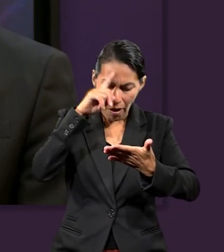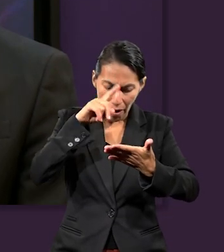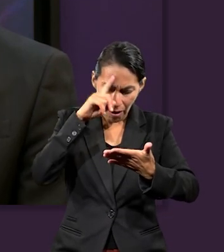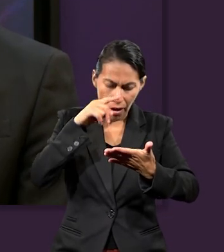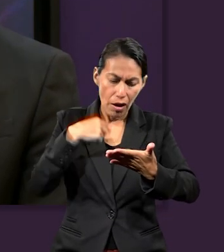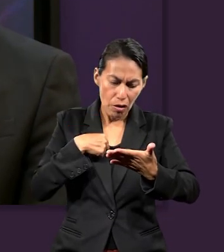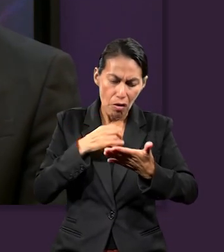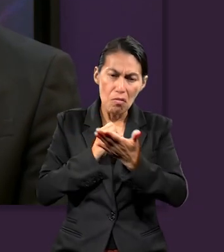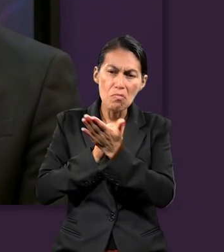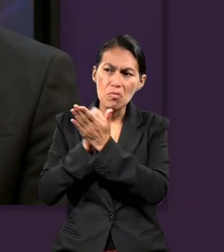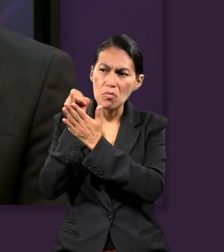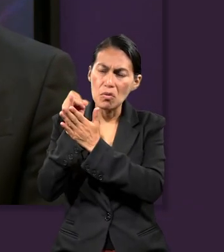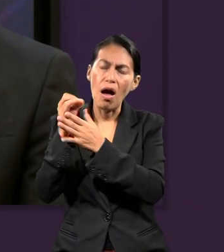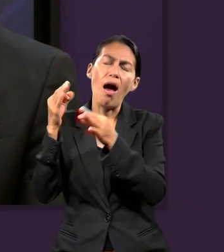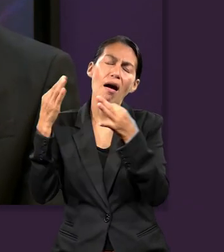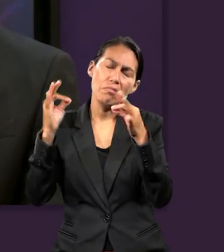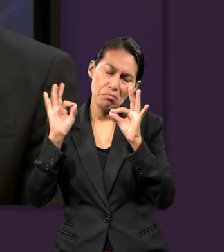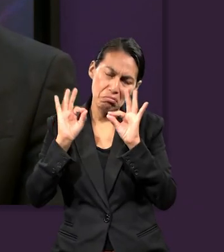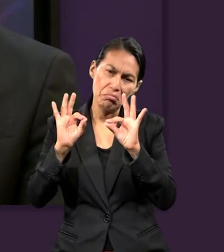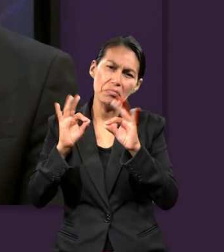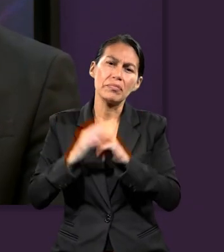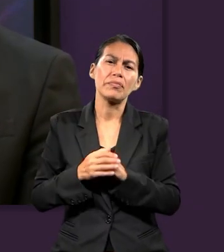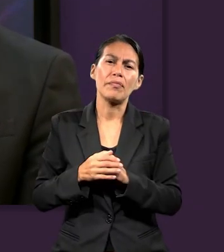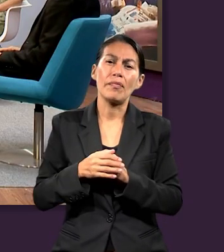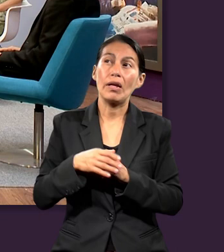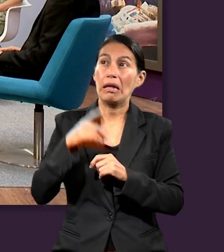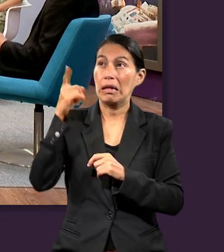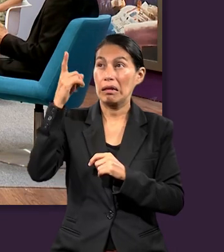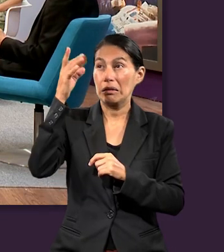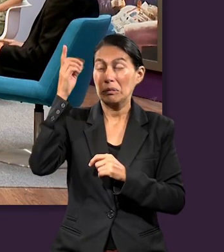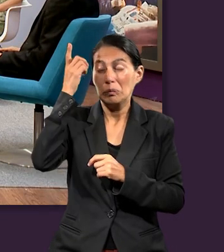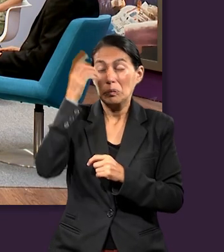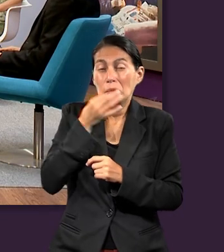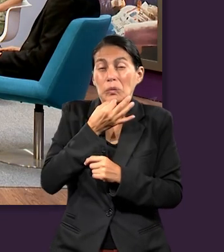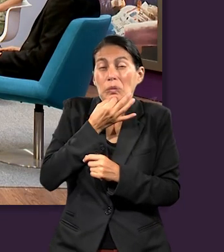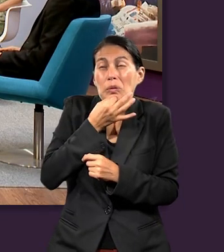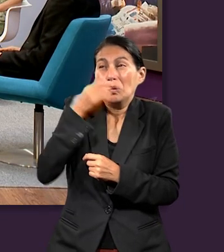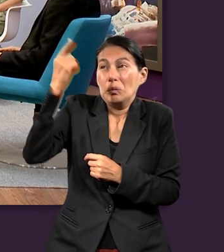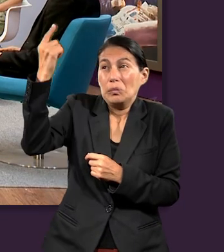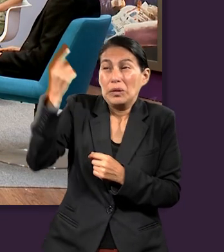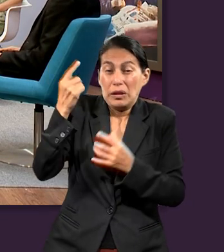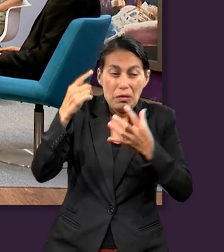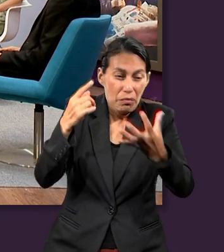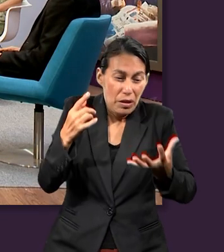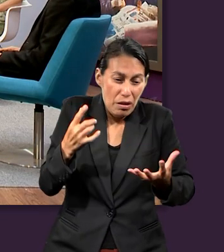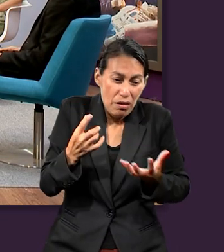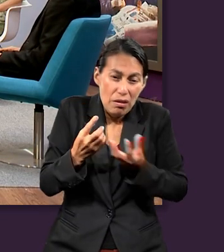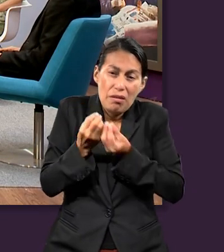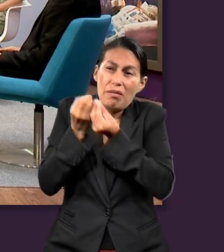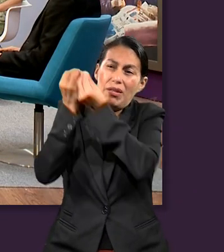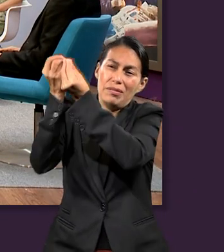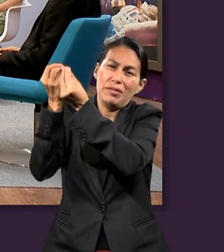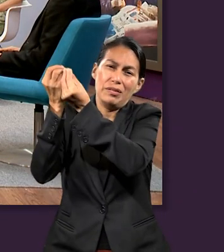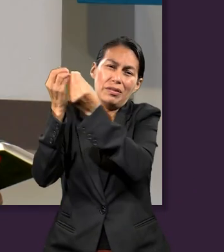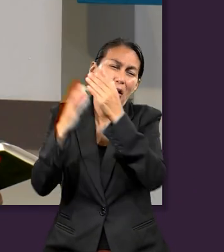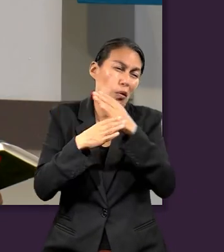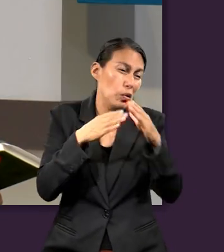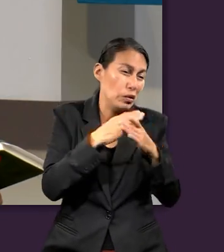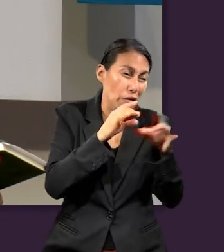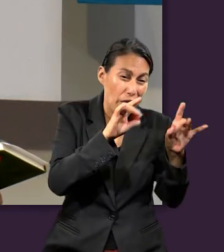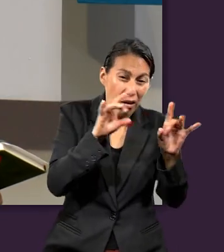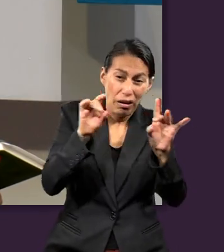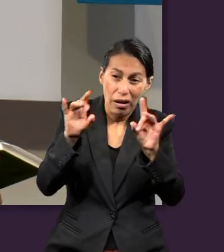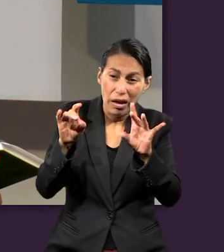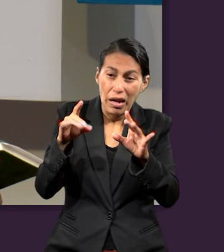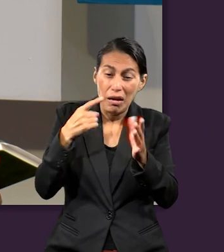Cristo está por regresar las señales no los anuncian y nuestro salvador están por rescatarnos excelente ponerse de lado